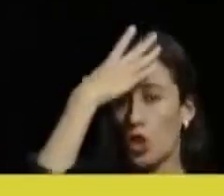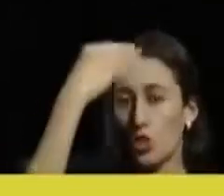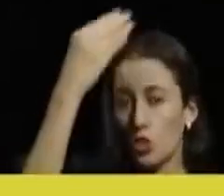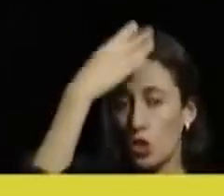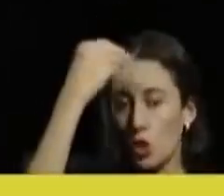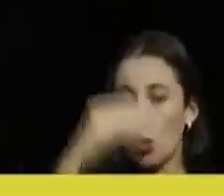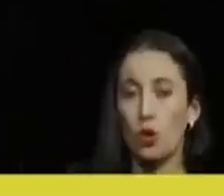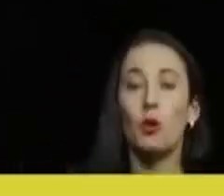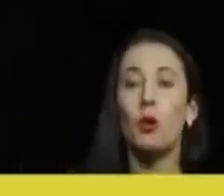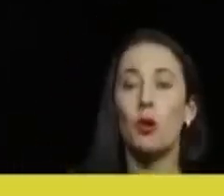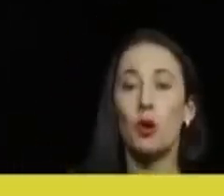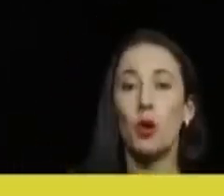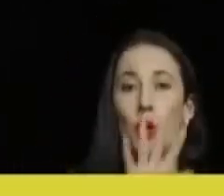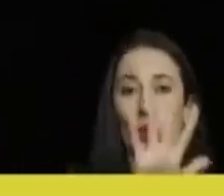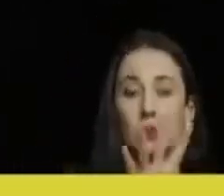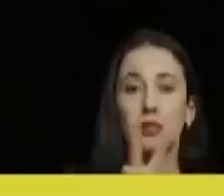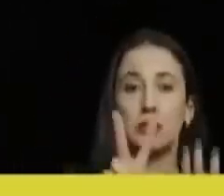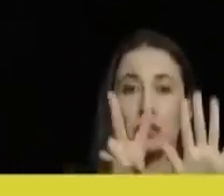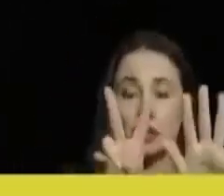Noboa Sin,